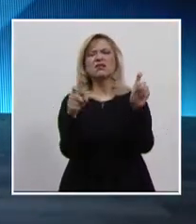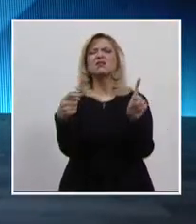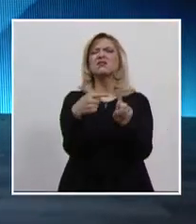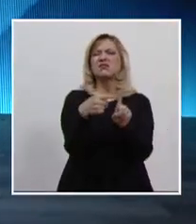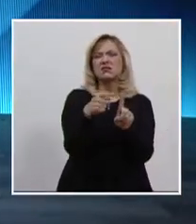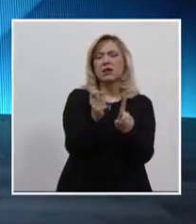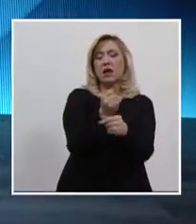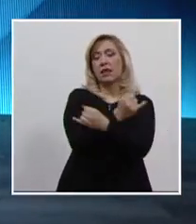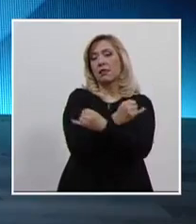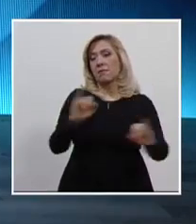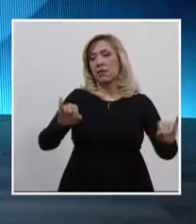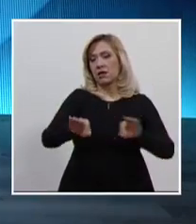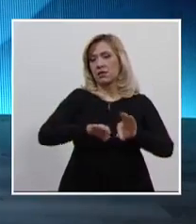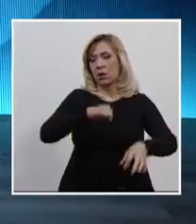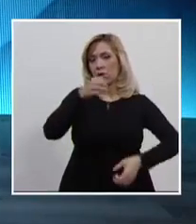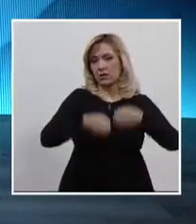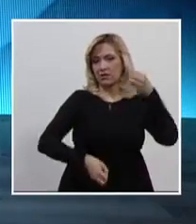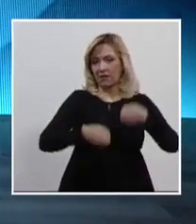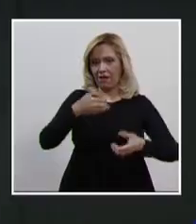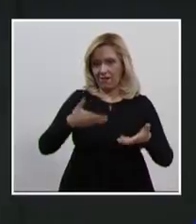de independencia judicial.